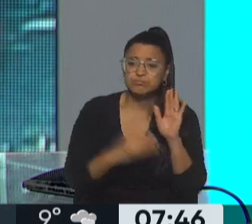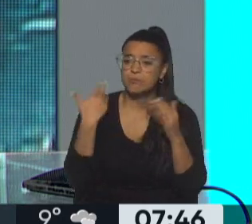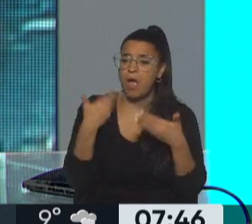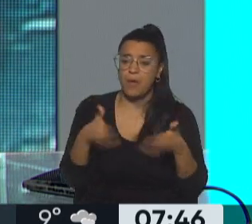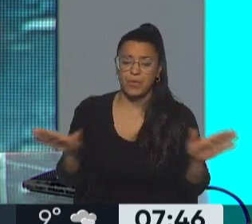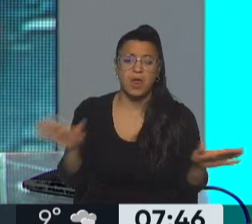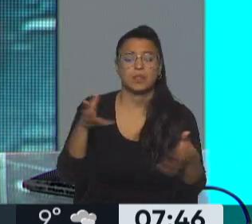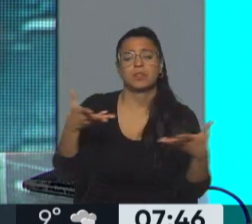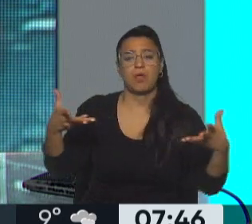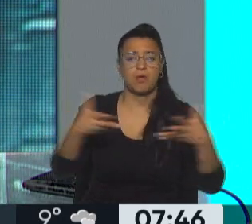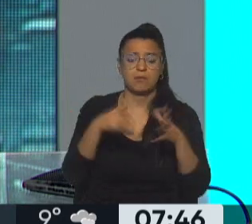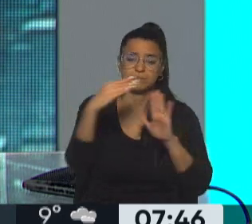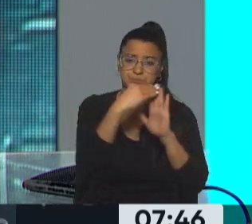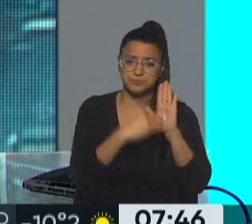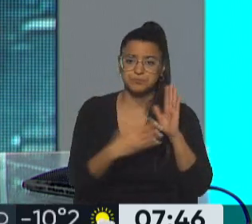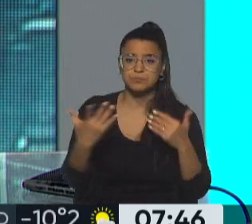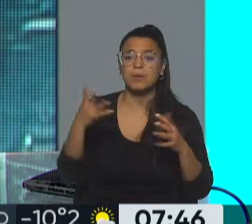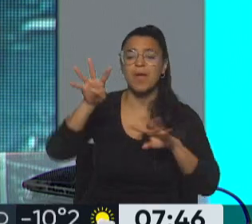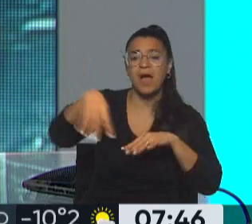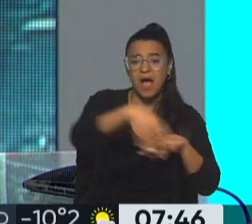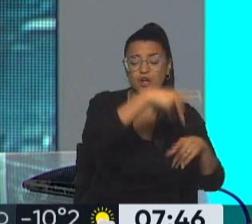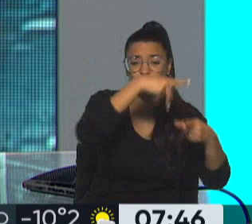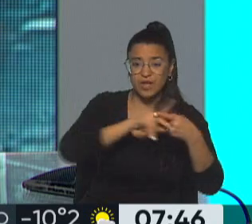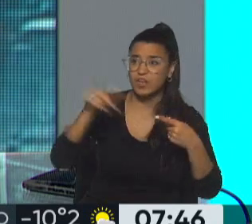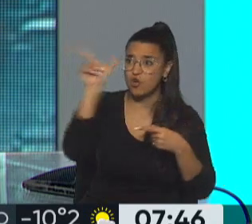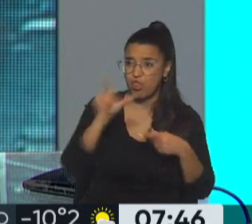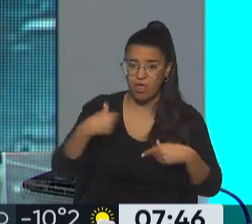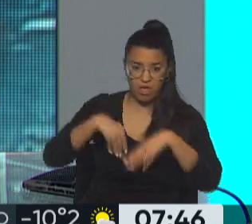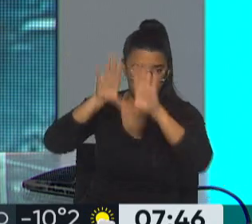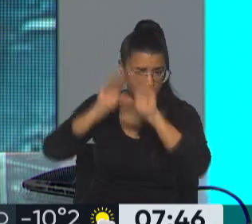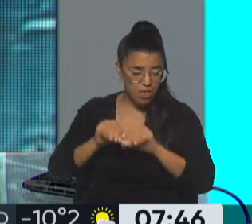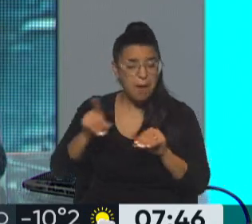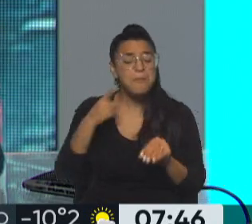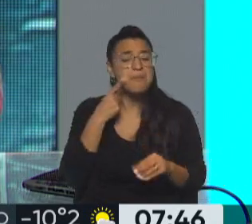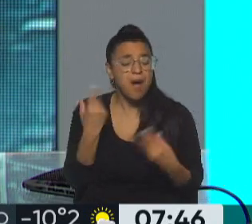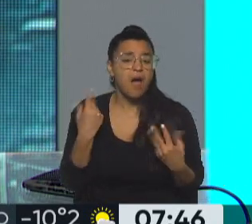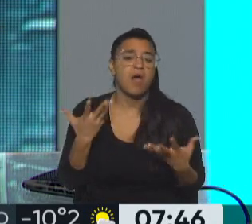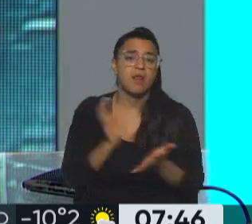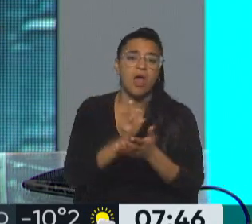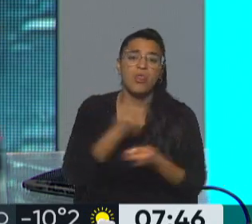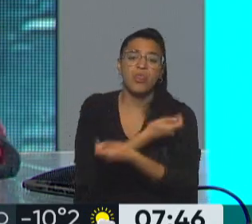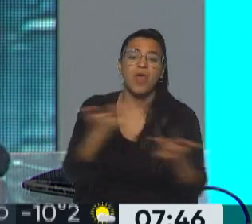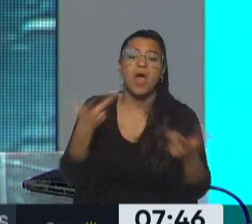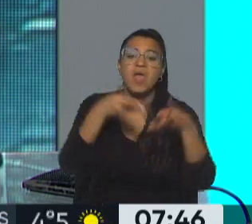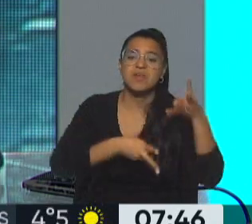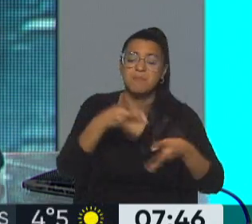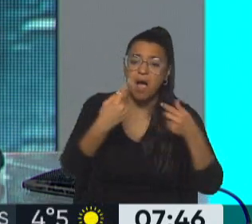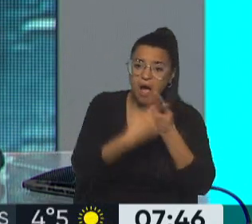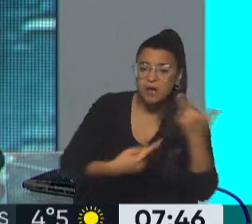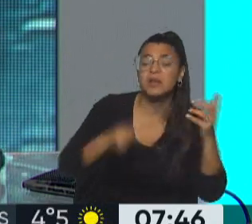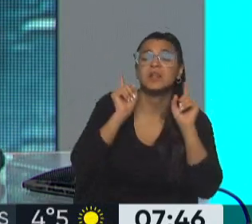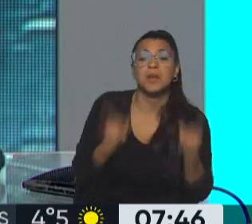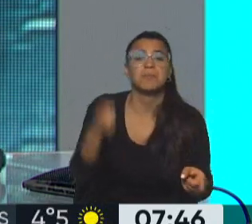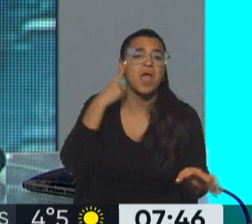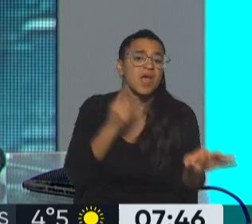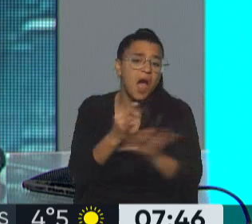las cooperadoras de los establecimientos agrotécnicos de todo el país para acompañar con equipamiento y con Capacitación